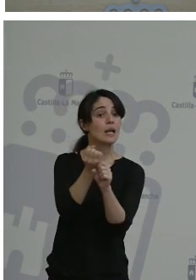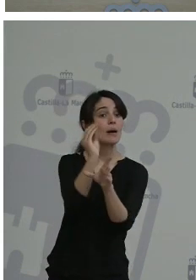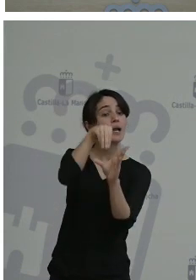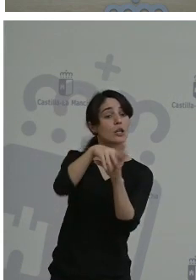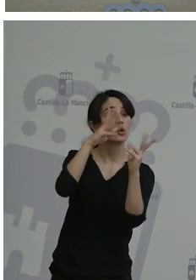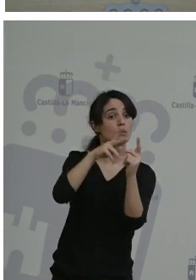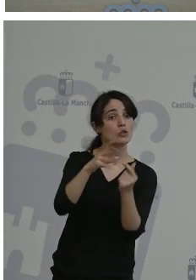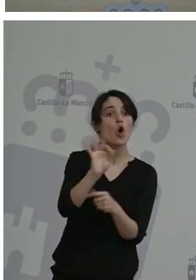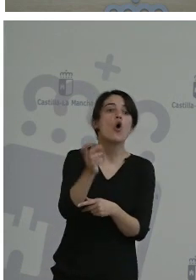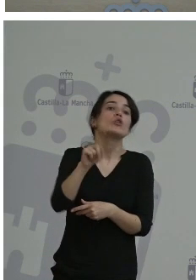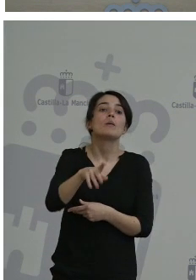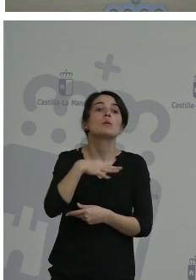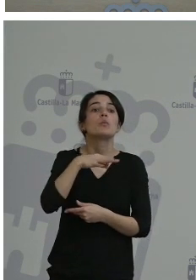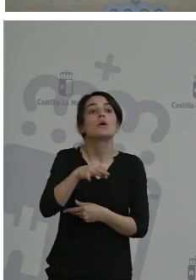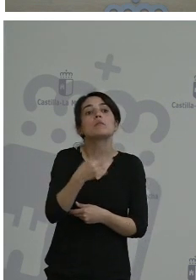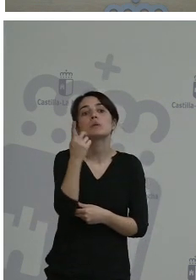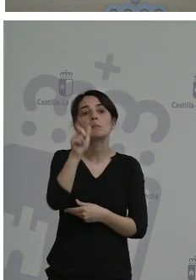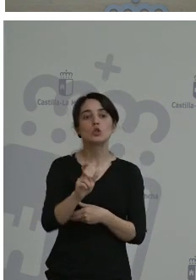profesionales de ONGs.